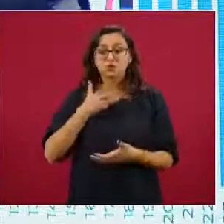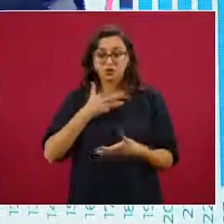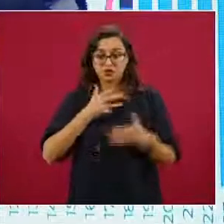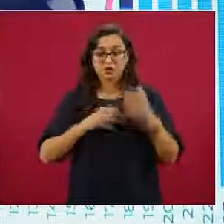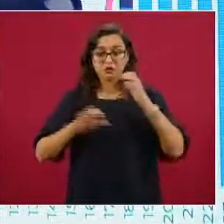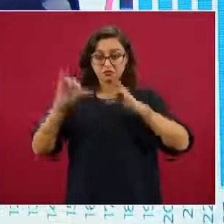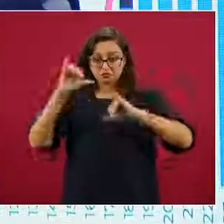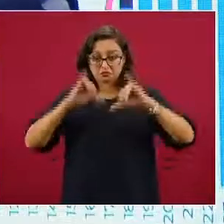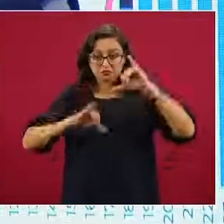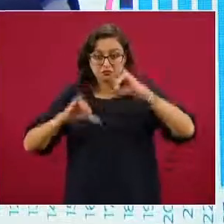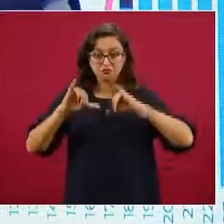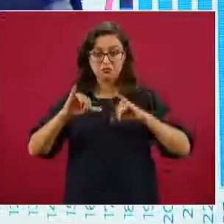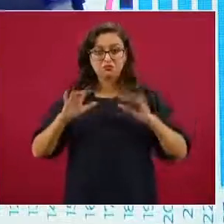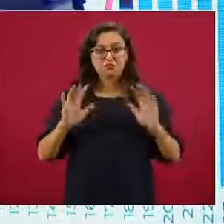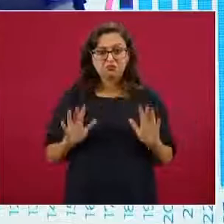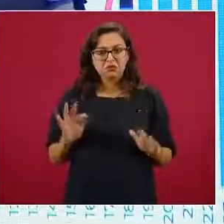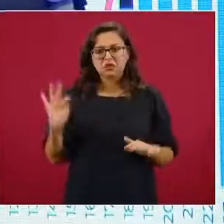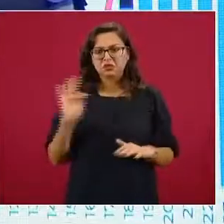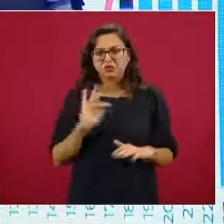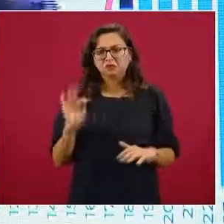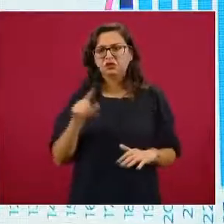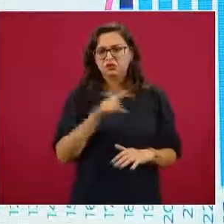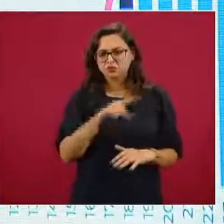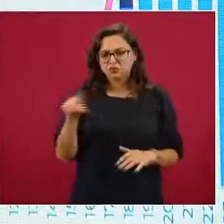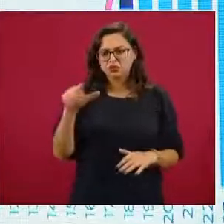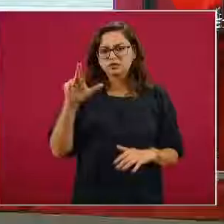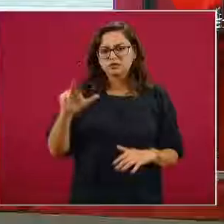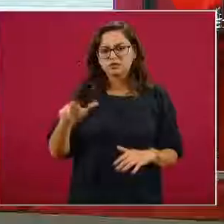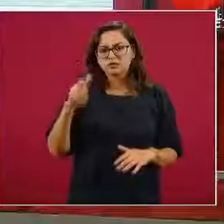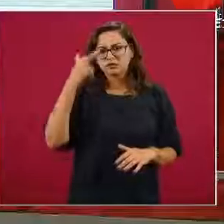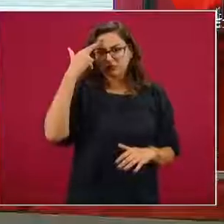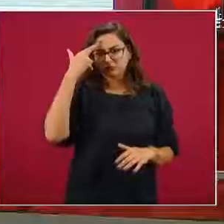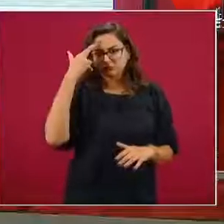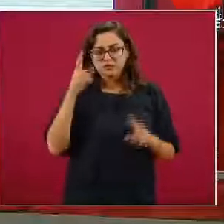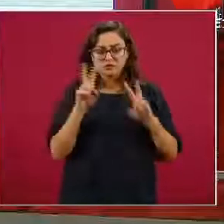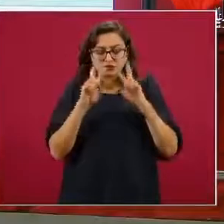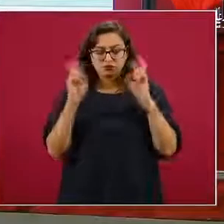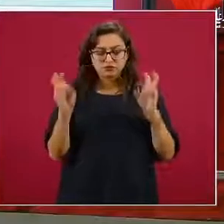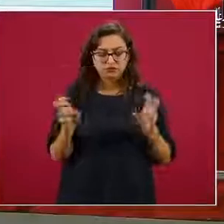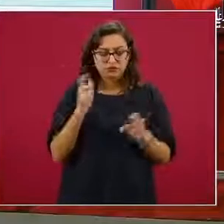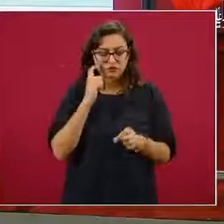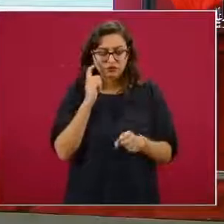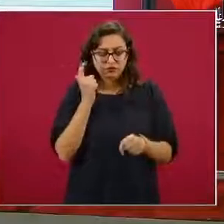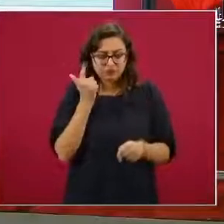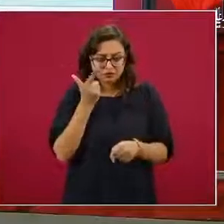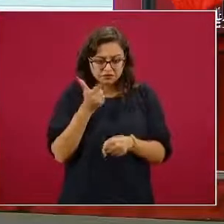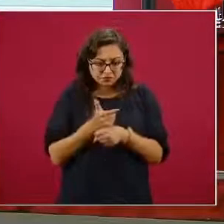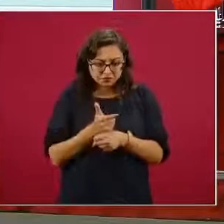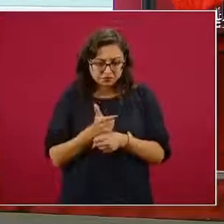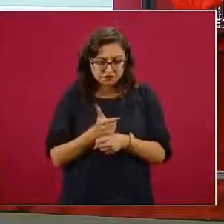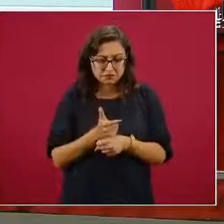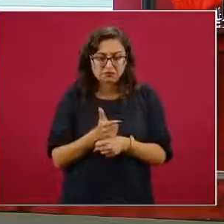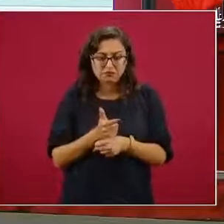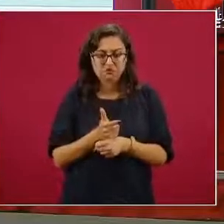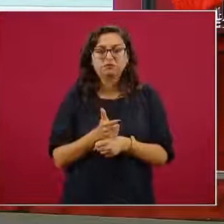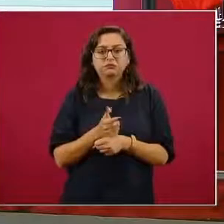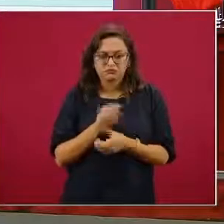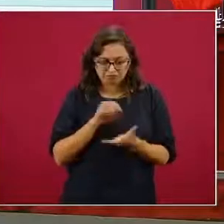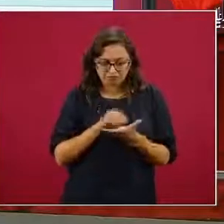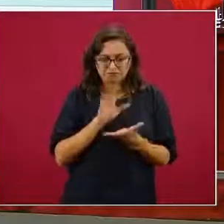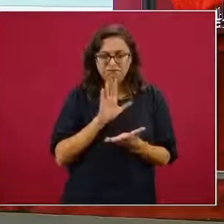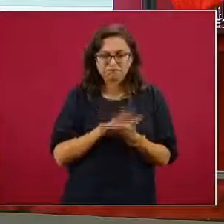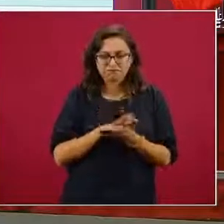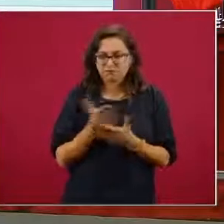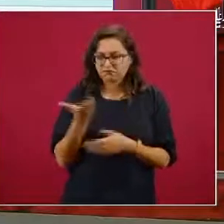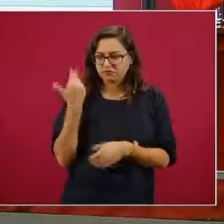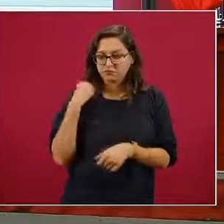aquí me anticipo a una pregunta, seguramente recordarán que hablamos de la dictaminación, el diagnóstico por dictaminación. Lo